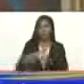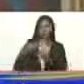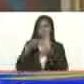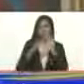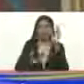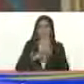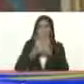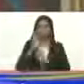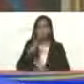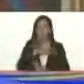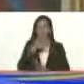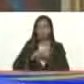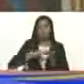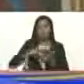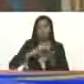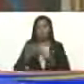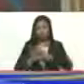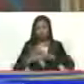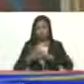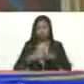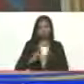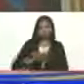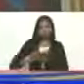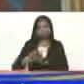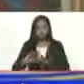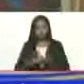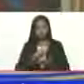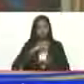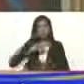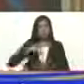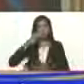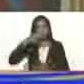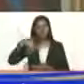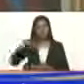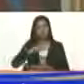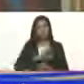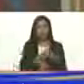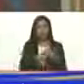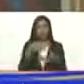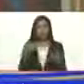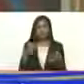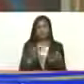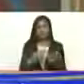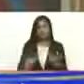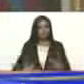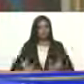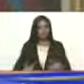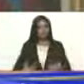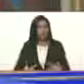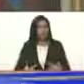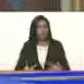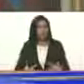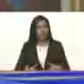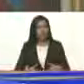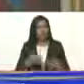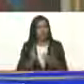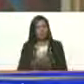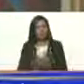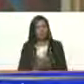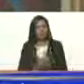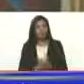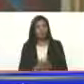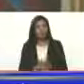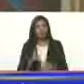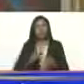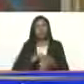social, para la solución de los problemas de nuestro pueblo. Así que excelente esfuerzo, querido compañera,